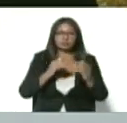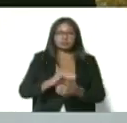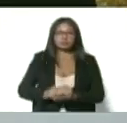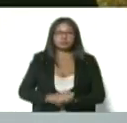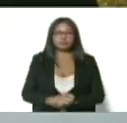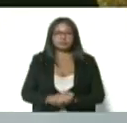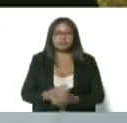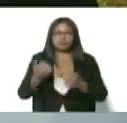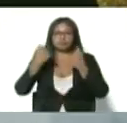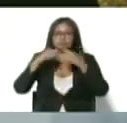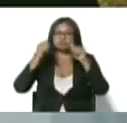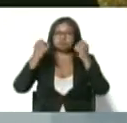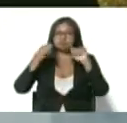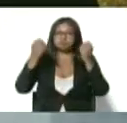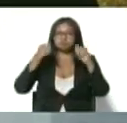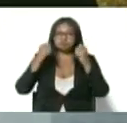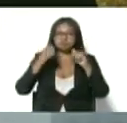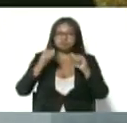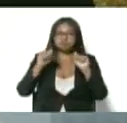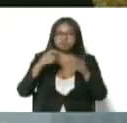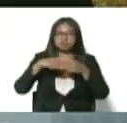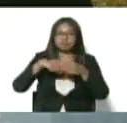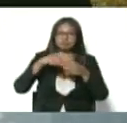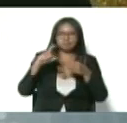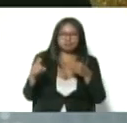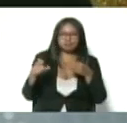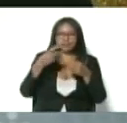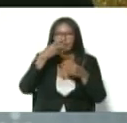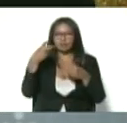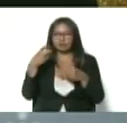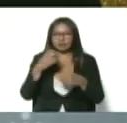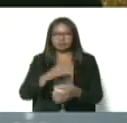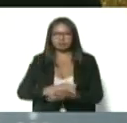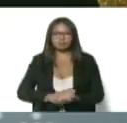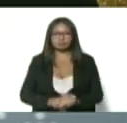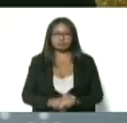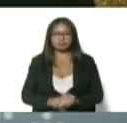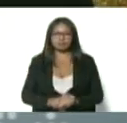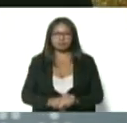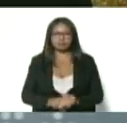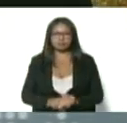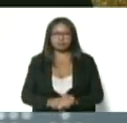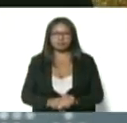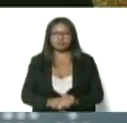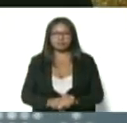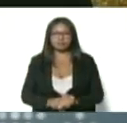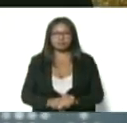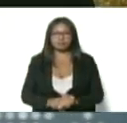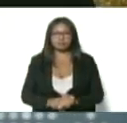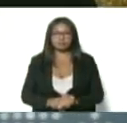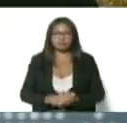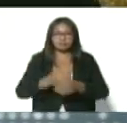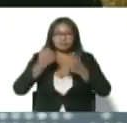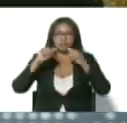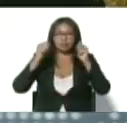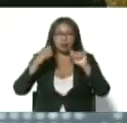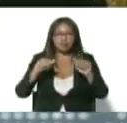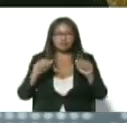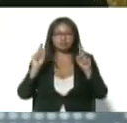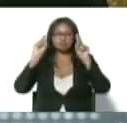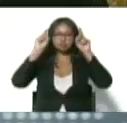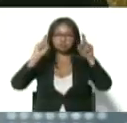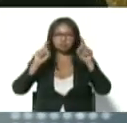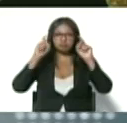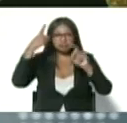para salir de la adicción tratamientos que combinan trabajos psicológicos